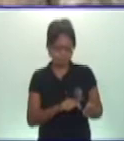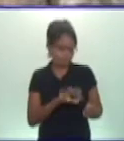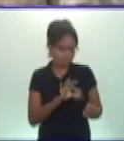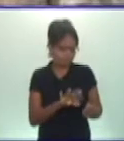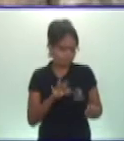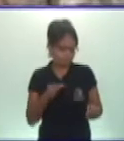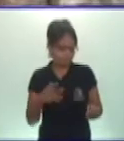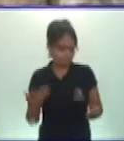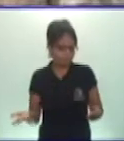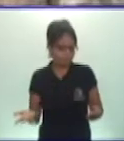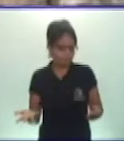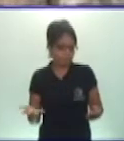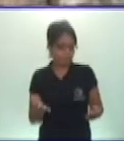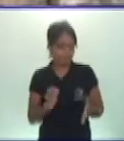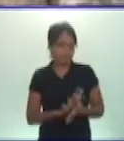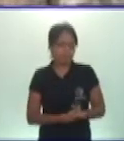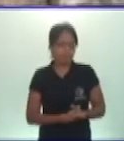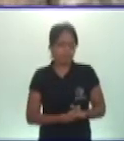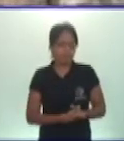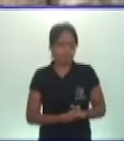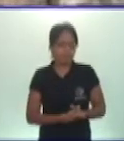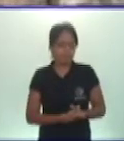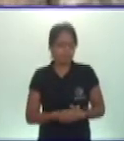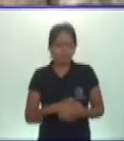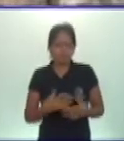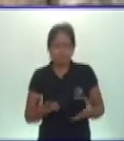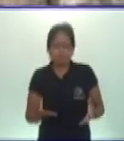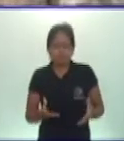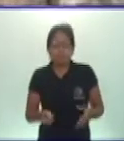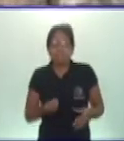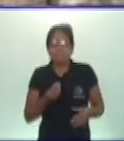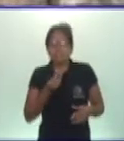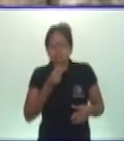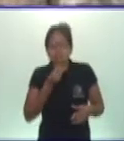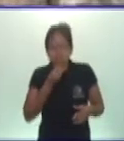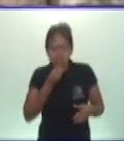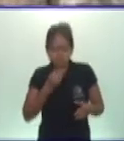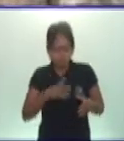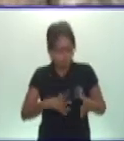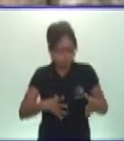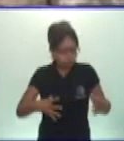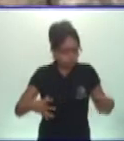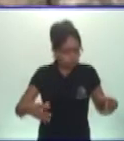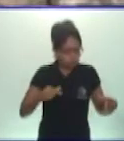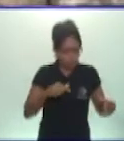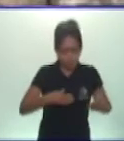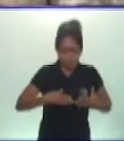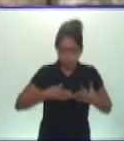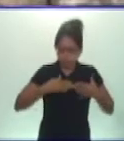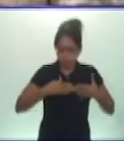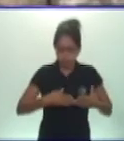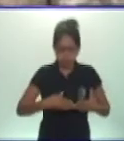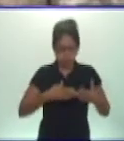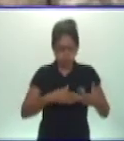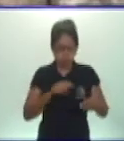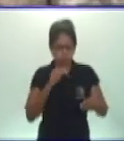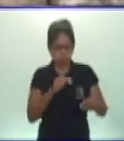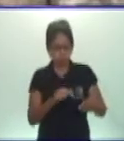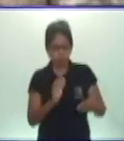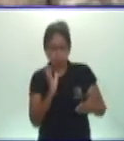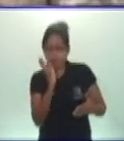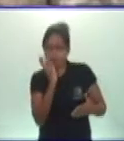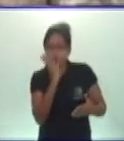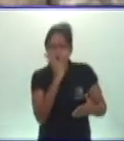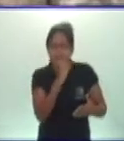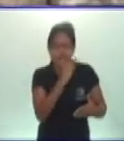precisamente por las grandes posibilidades para que arribaran barcos, por lo hermoso que es esta